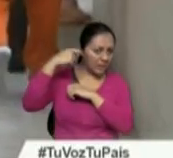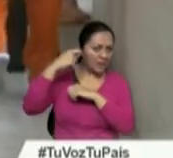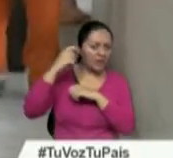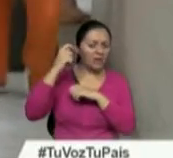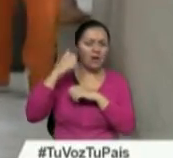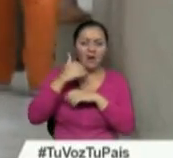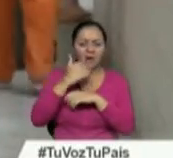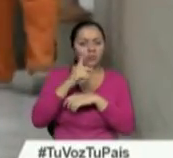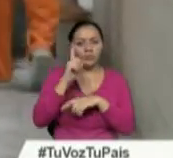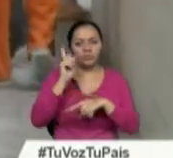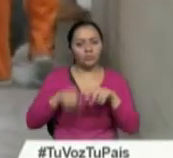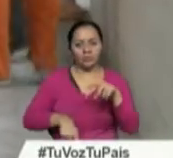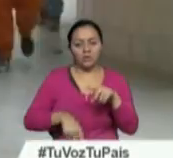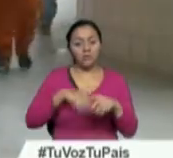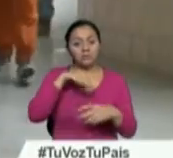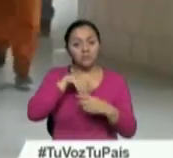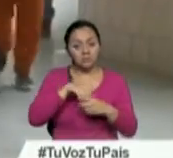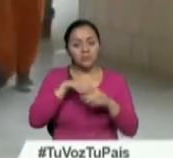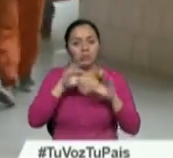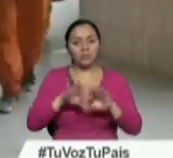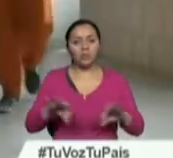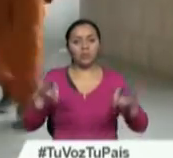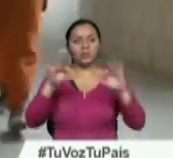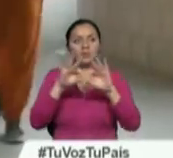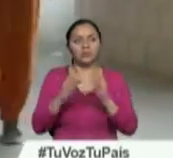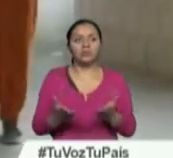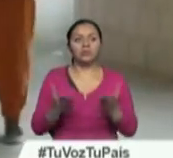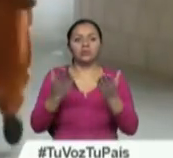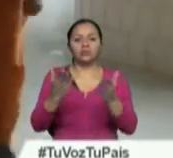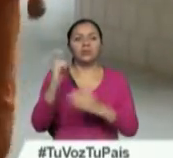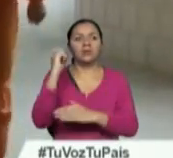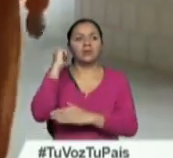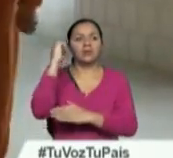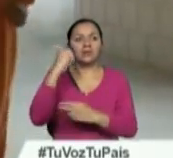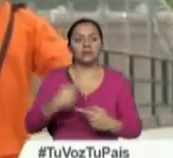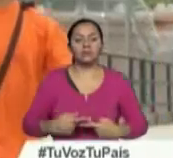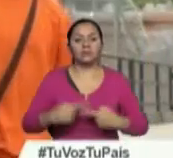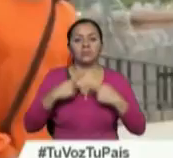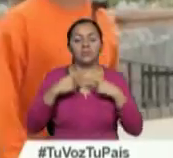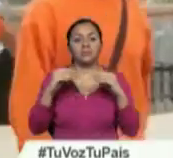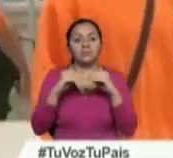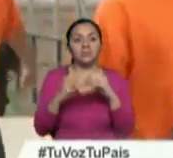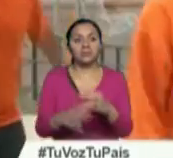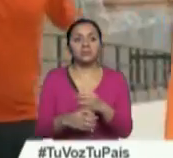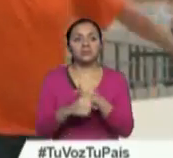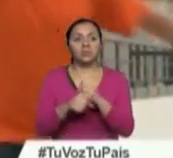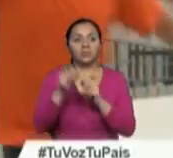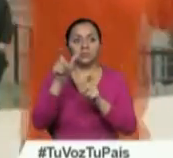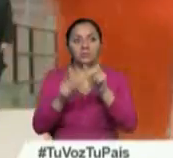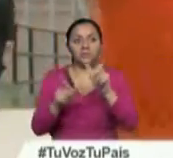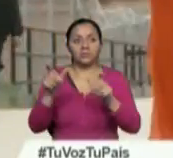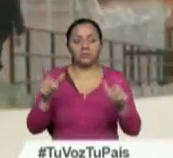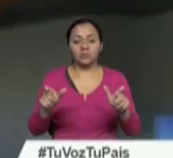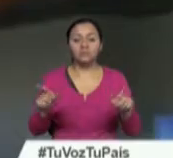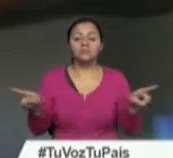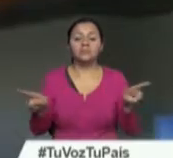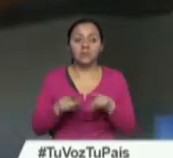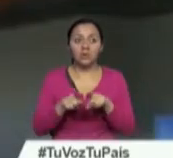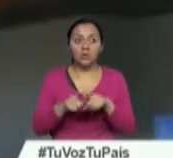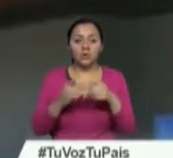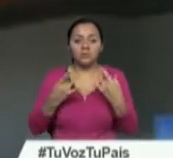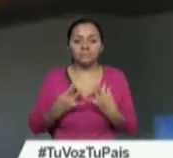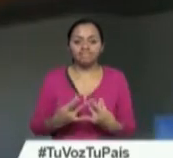que además constituye un paso importante para garantizar el derecho a la vida y a la seguridad ciudadana, así como la eficiencia